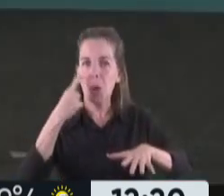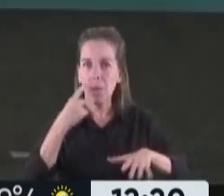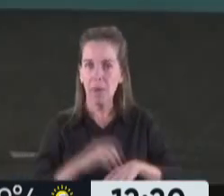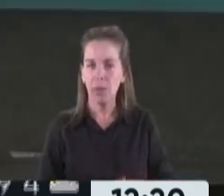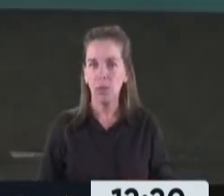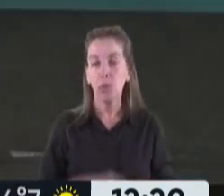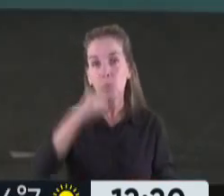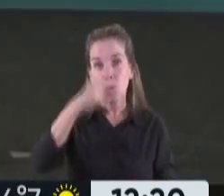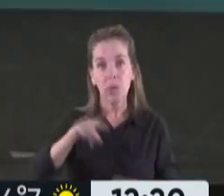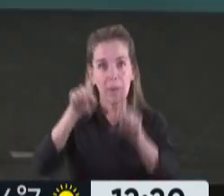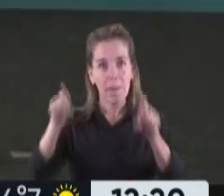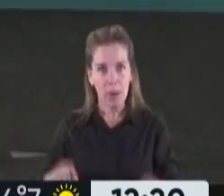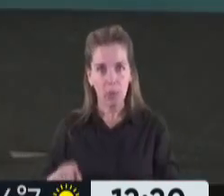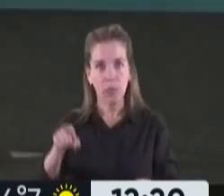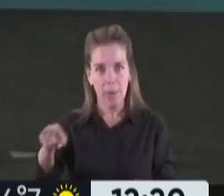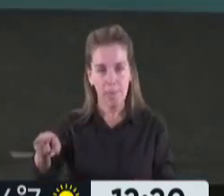Última pregunta.